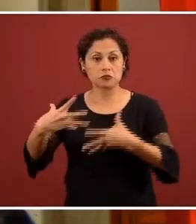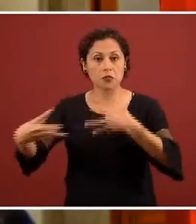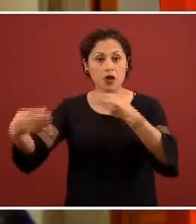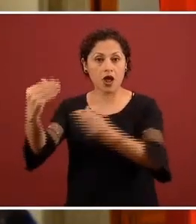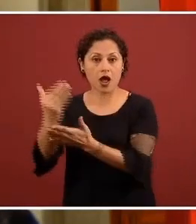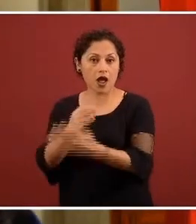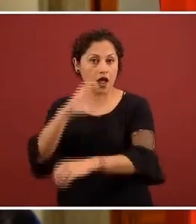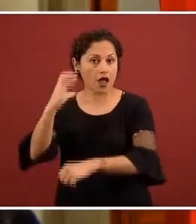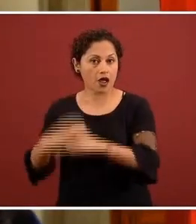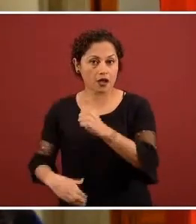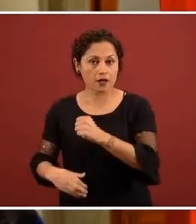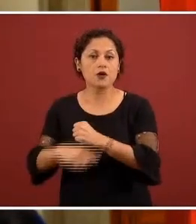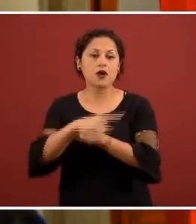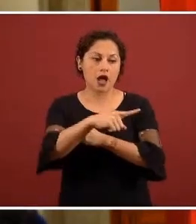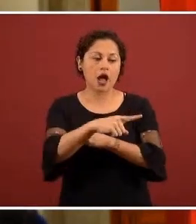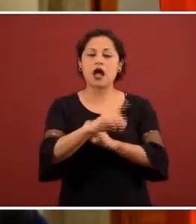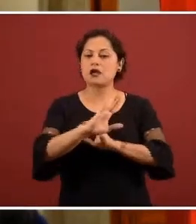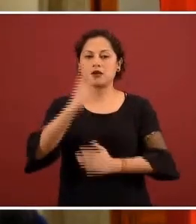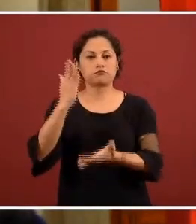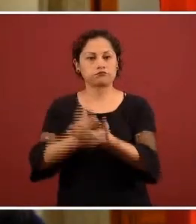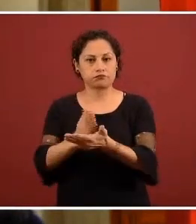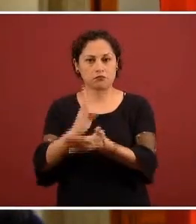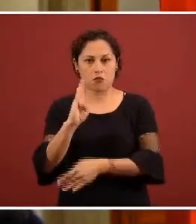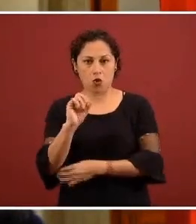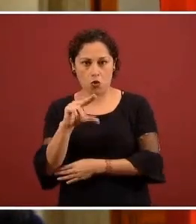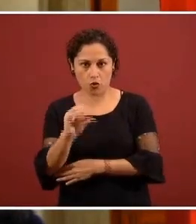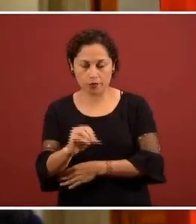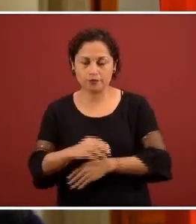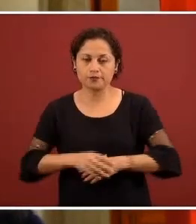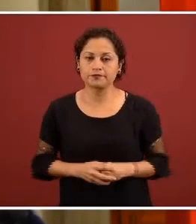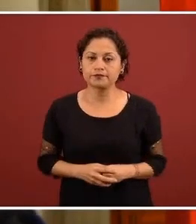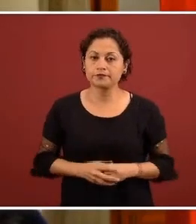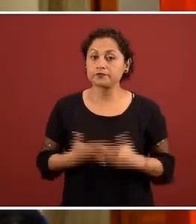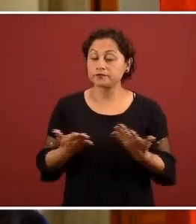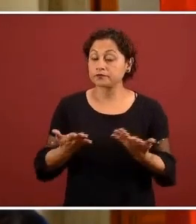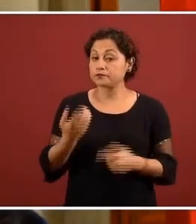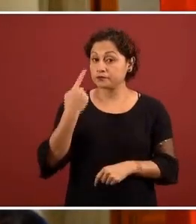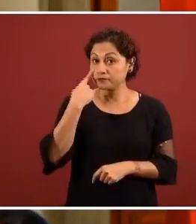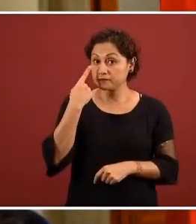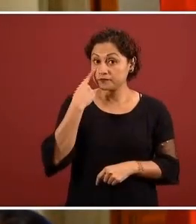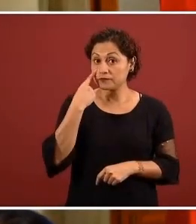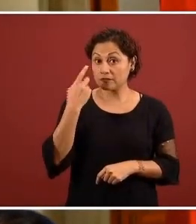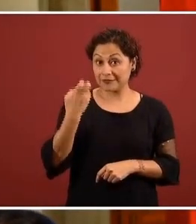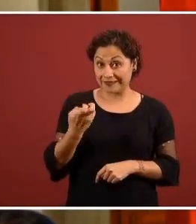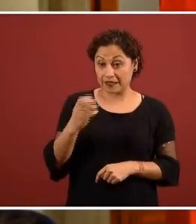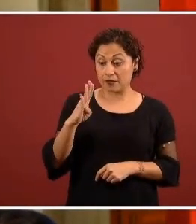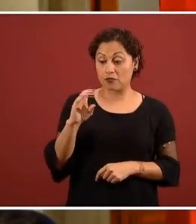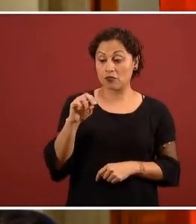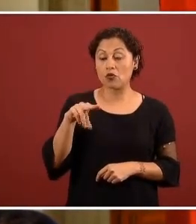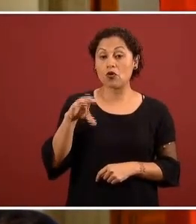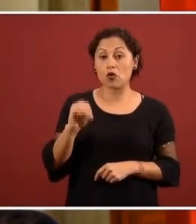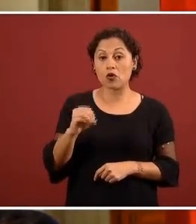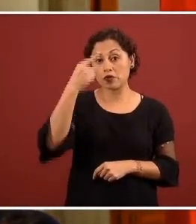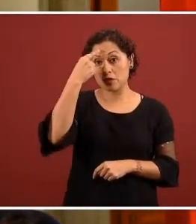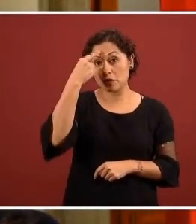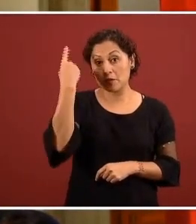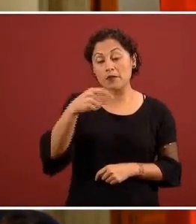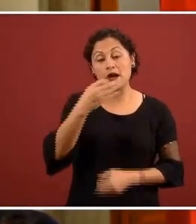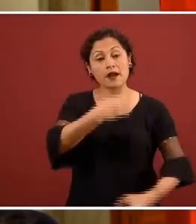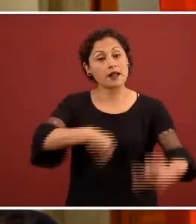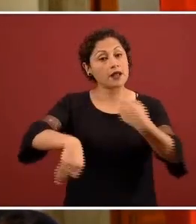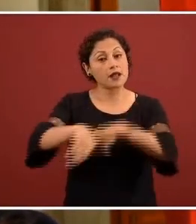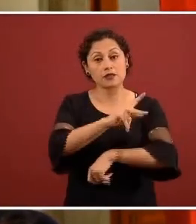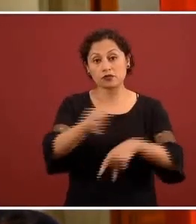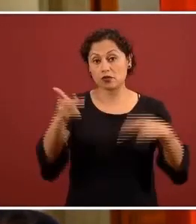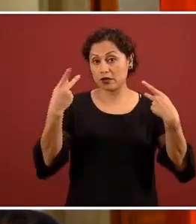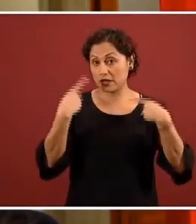Es muy importante mencionar que este bono también se va a ampliar a todo el personal médico, a los